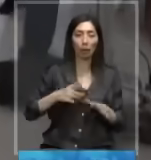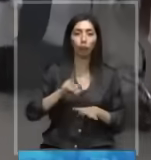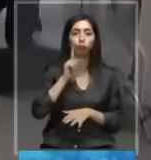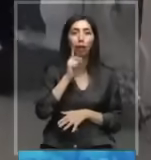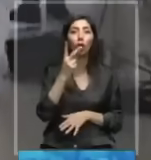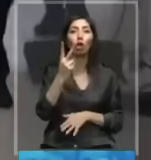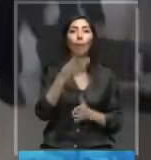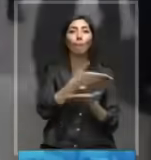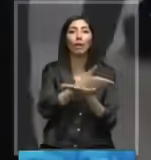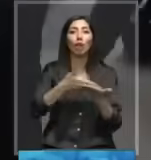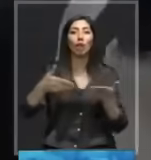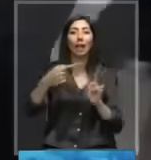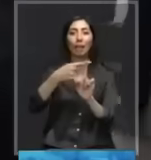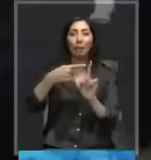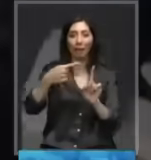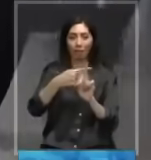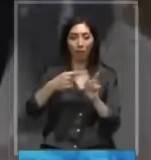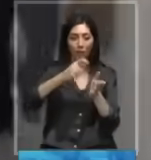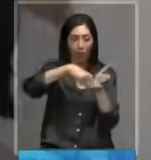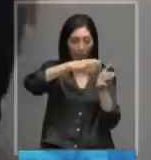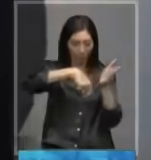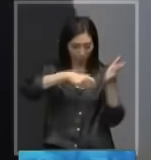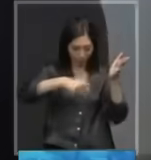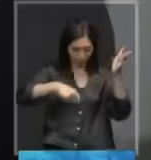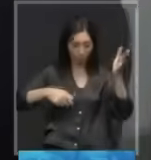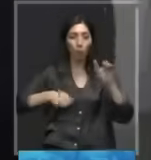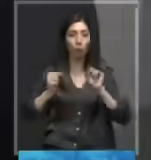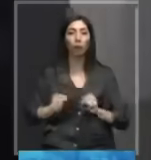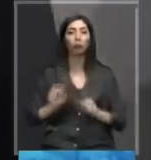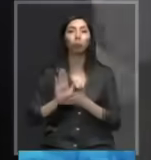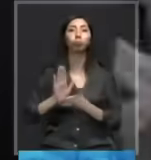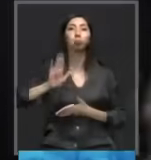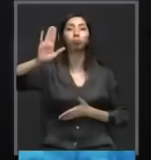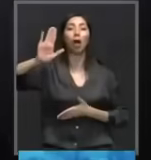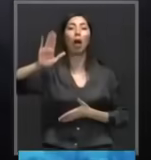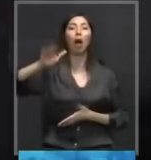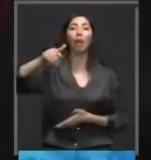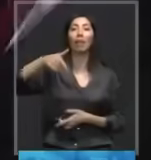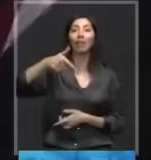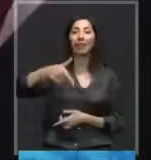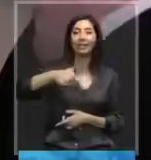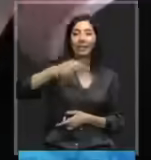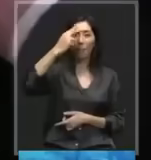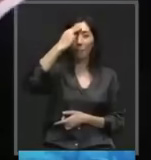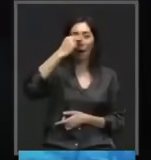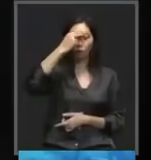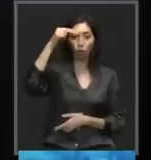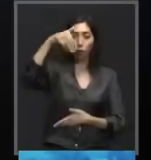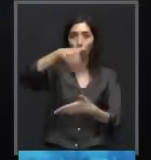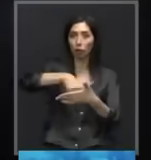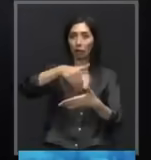firmas necesarias para que su nombre esté en la papeleta del 17 de marzo, en unas elecciones